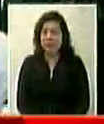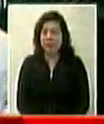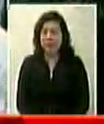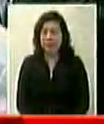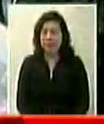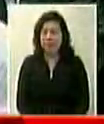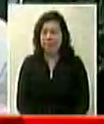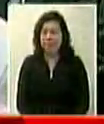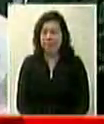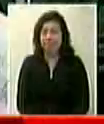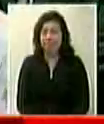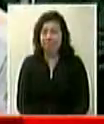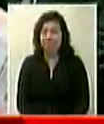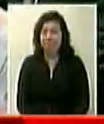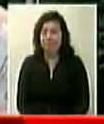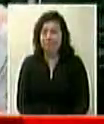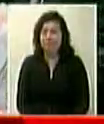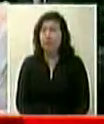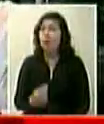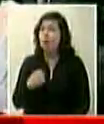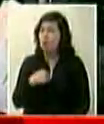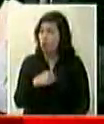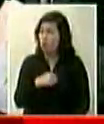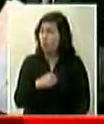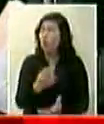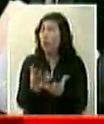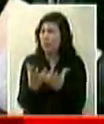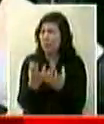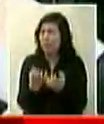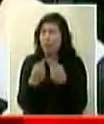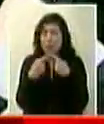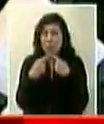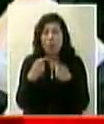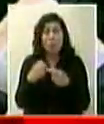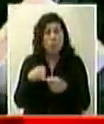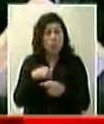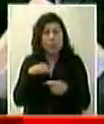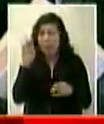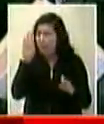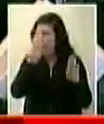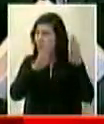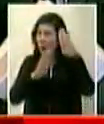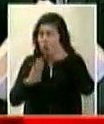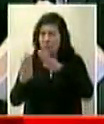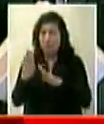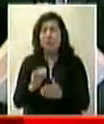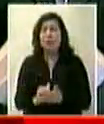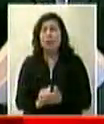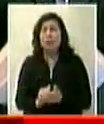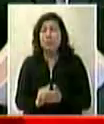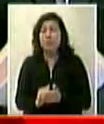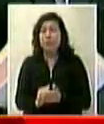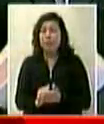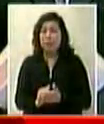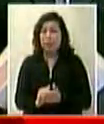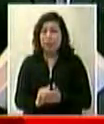Señores periodistas, nosotros queremos anunciar nuestra preocupación porque nos parece por lo